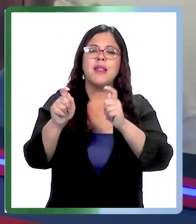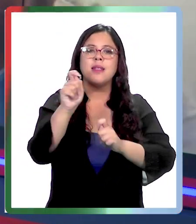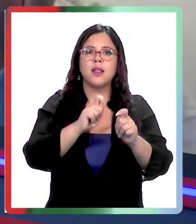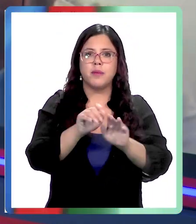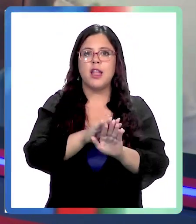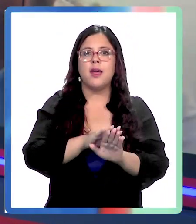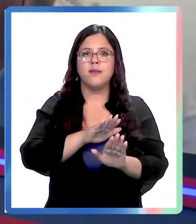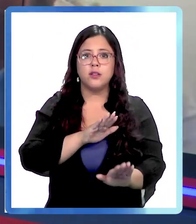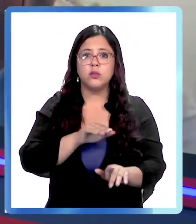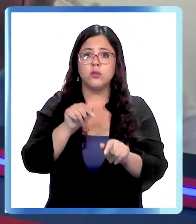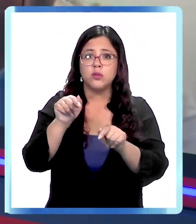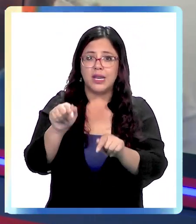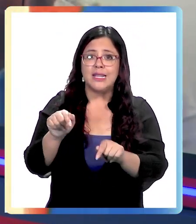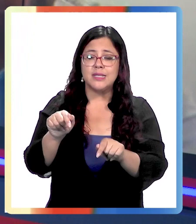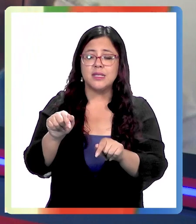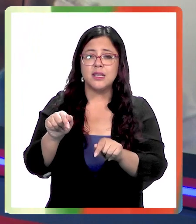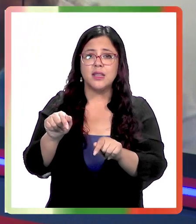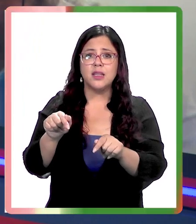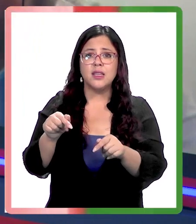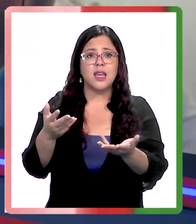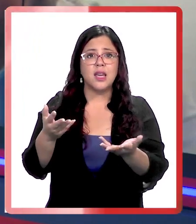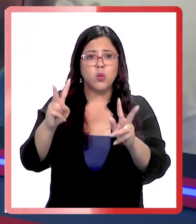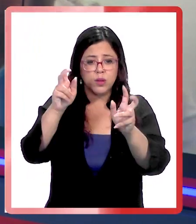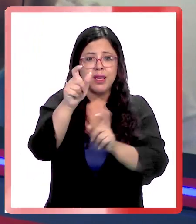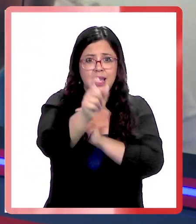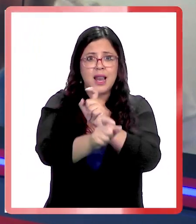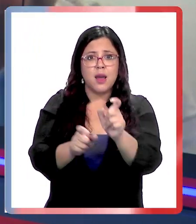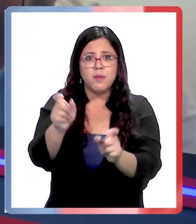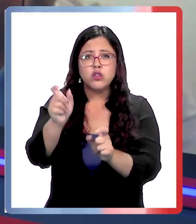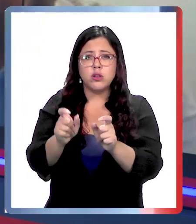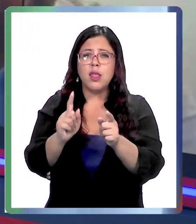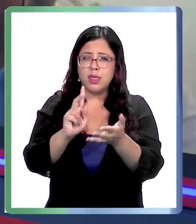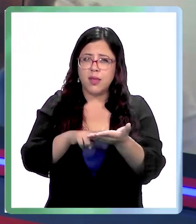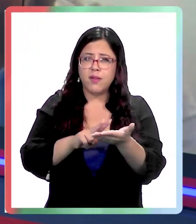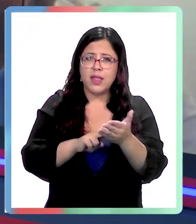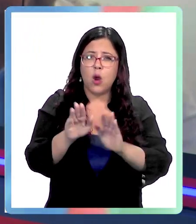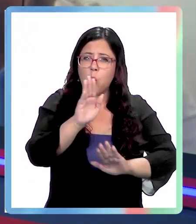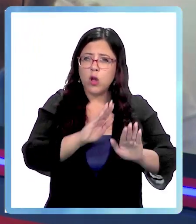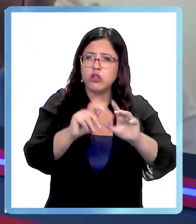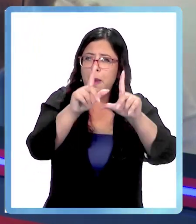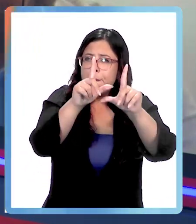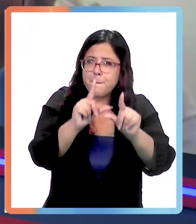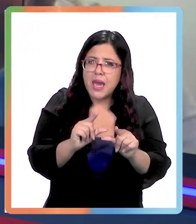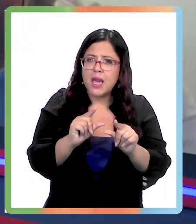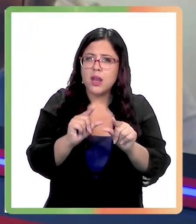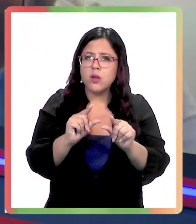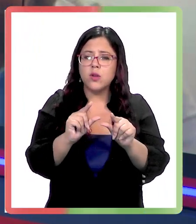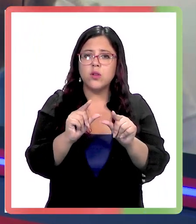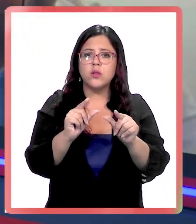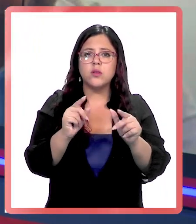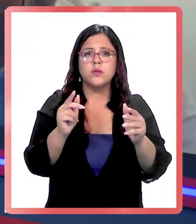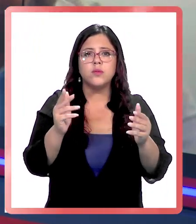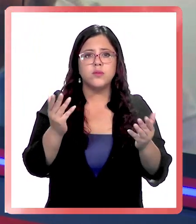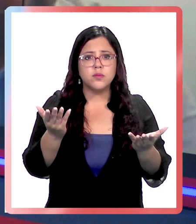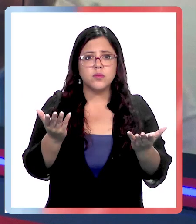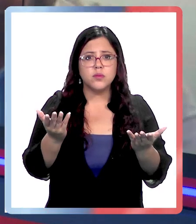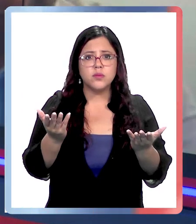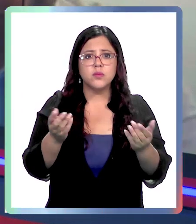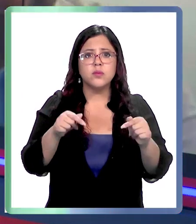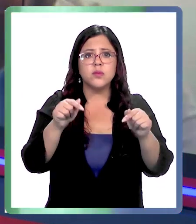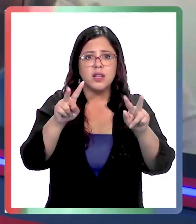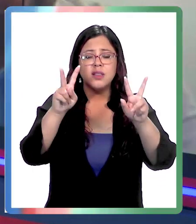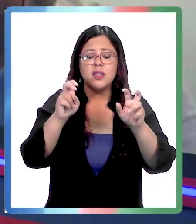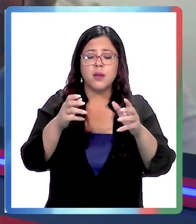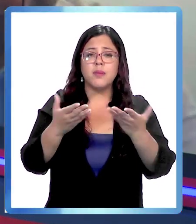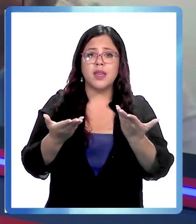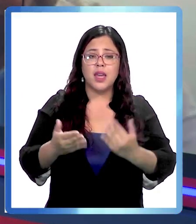de prevención. ¿Es una causa que la gente está cuidándose menos, está poniendo menos atención al